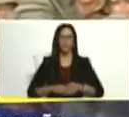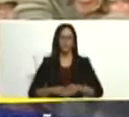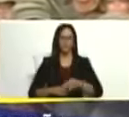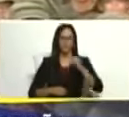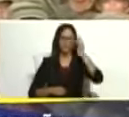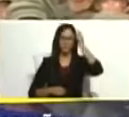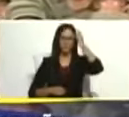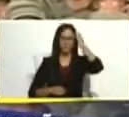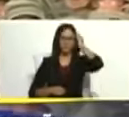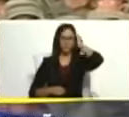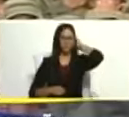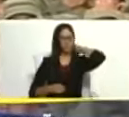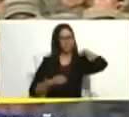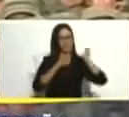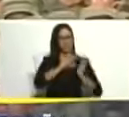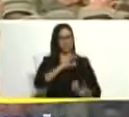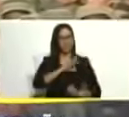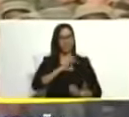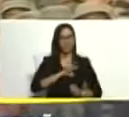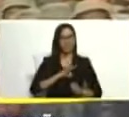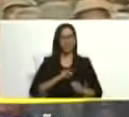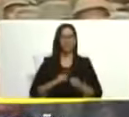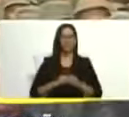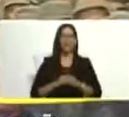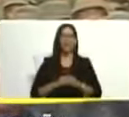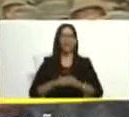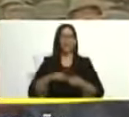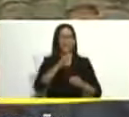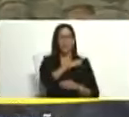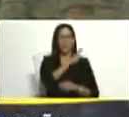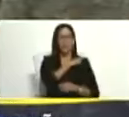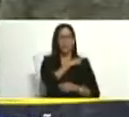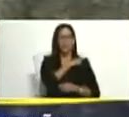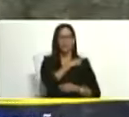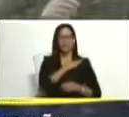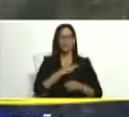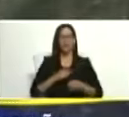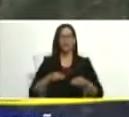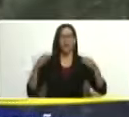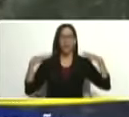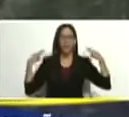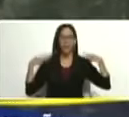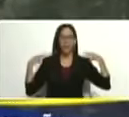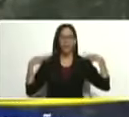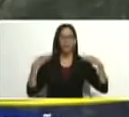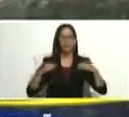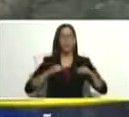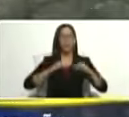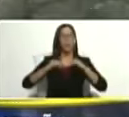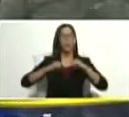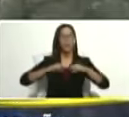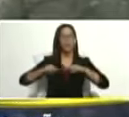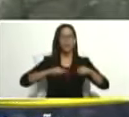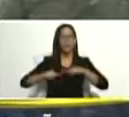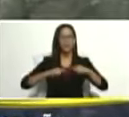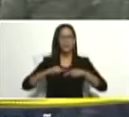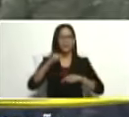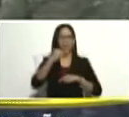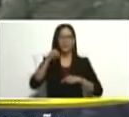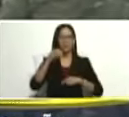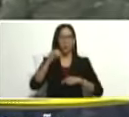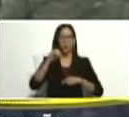Señores generales, almirantes, comandante de la Redi y los Llanos, comandante de la SODI y